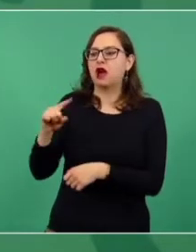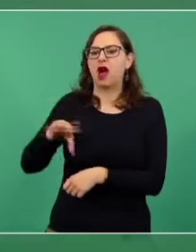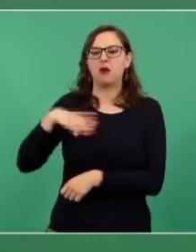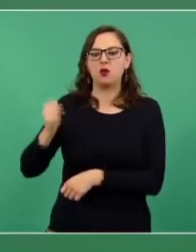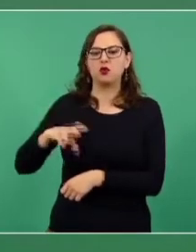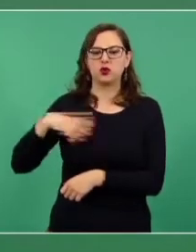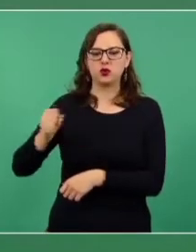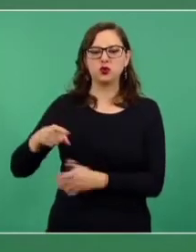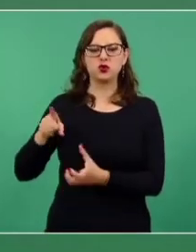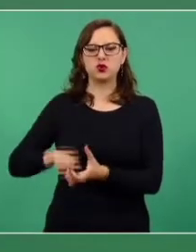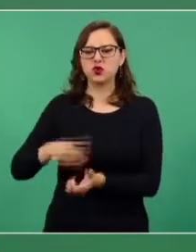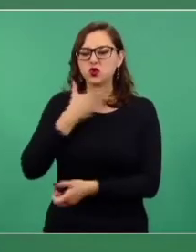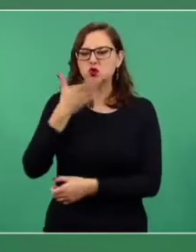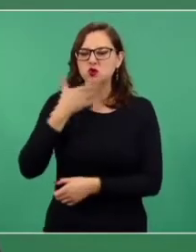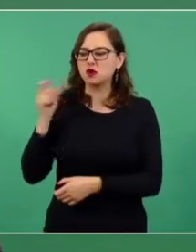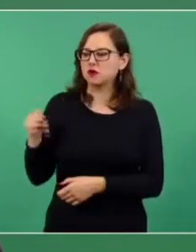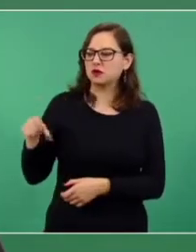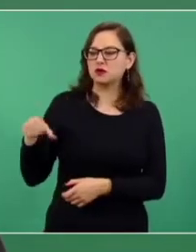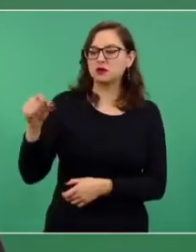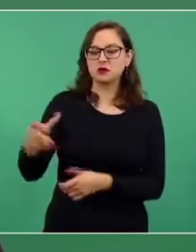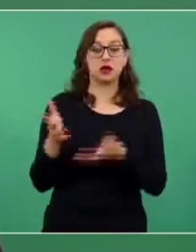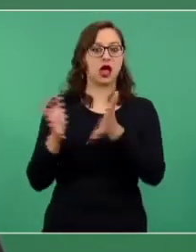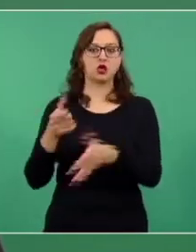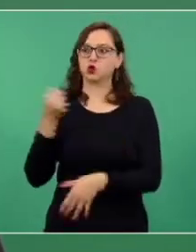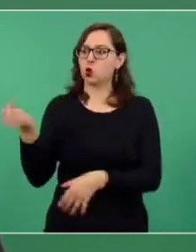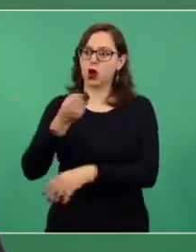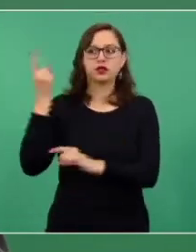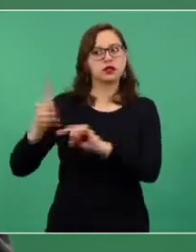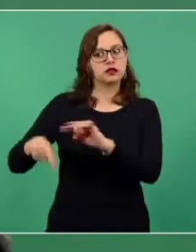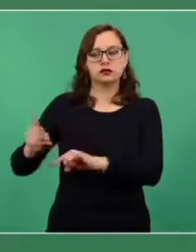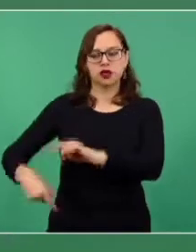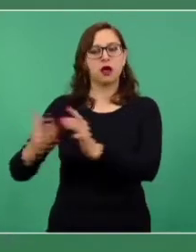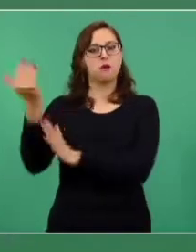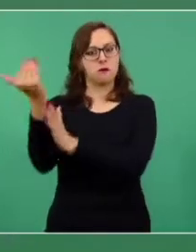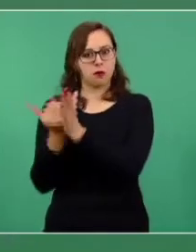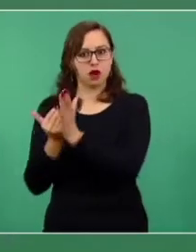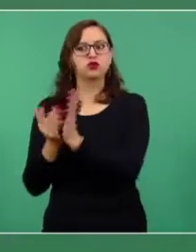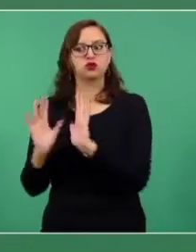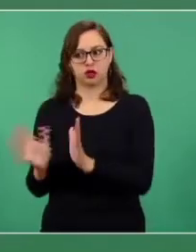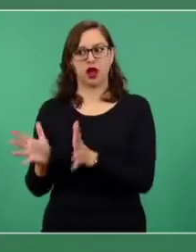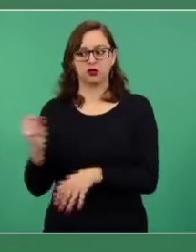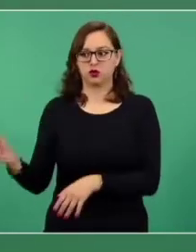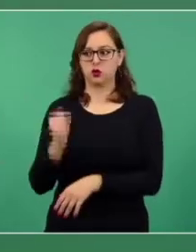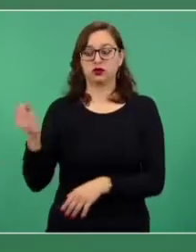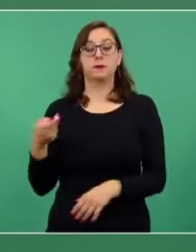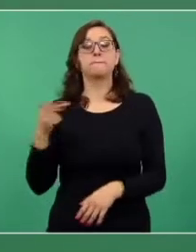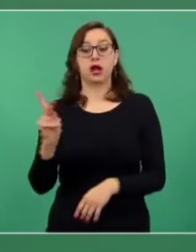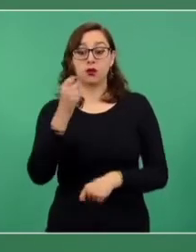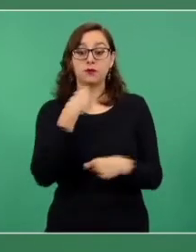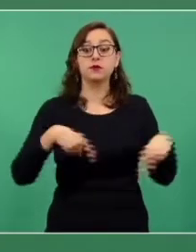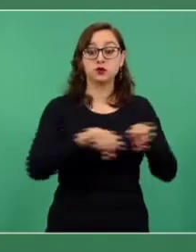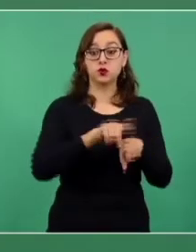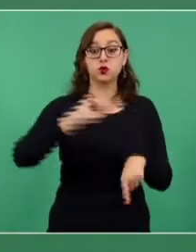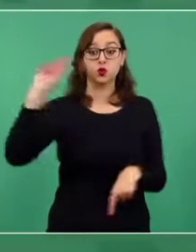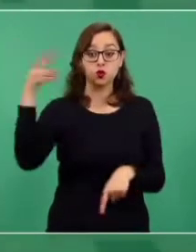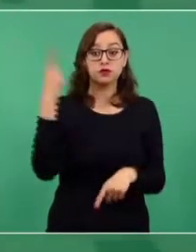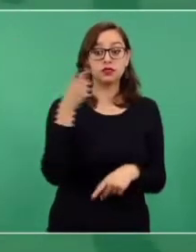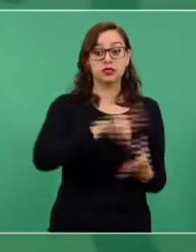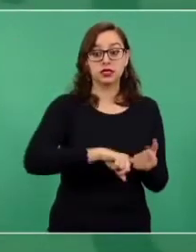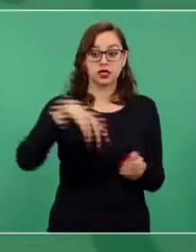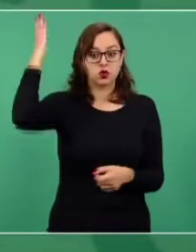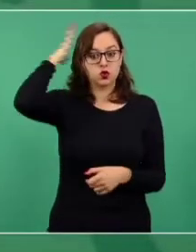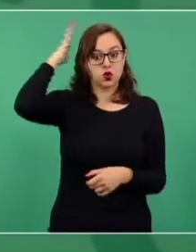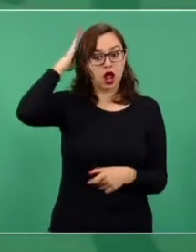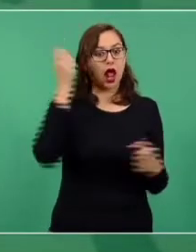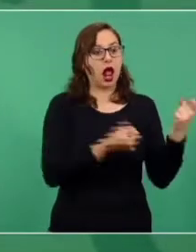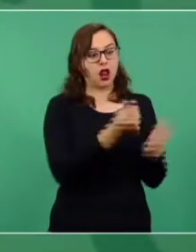los sindicatos. Así también existen pues caciques que dominan en las